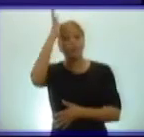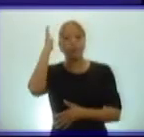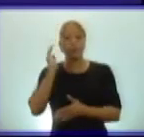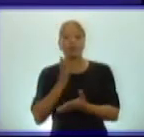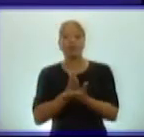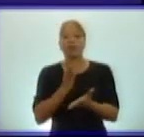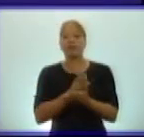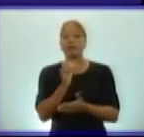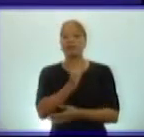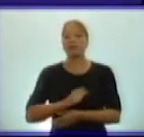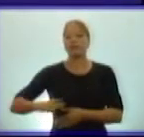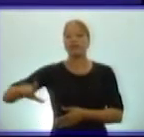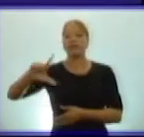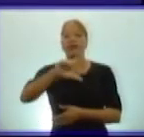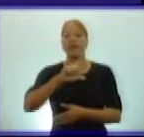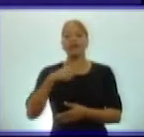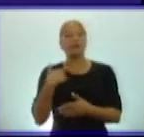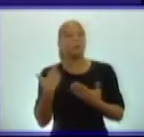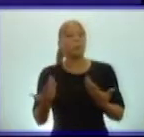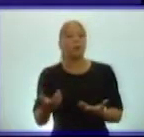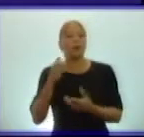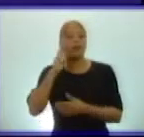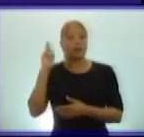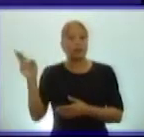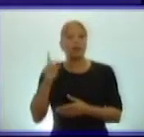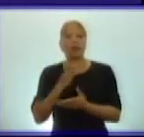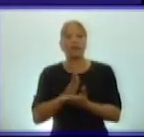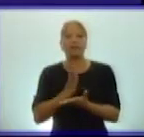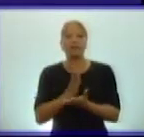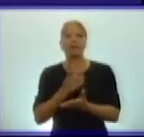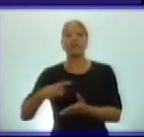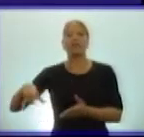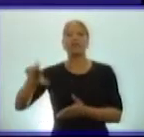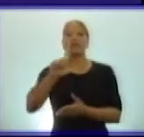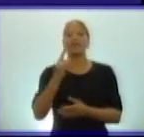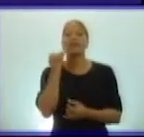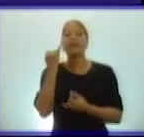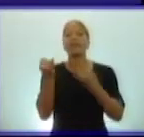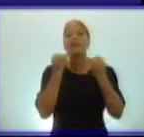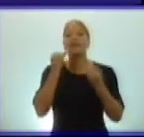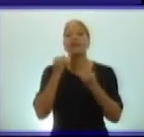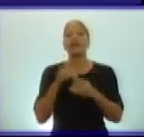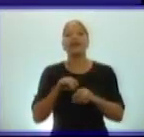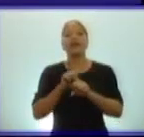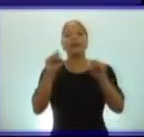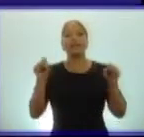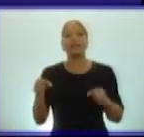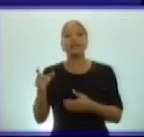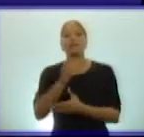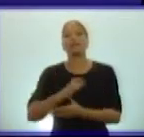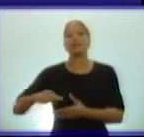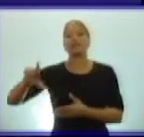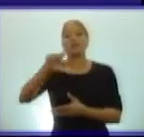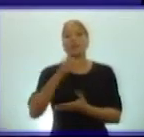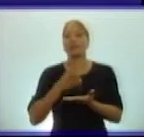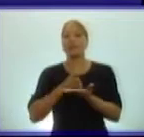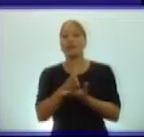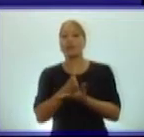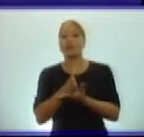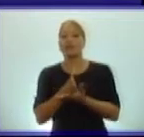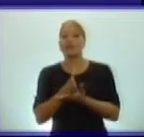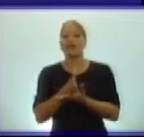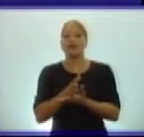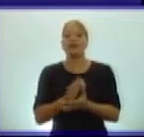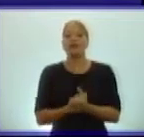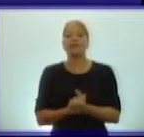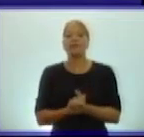clases sociales, cuáles fueron esas clases que ustedes recordarán, que va a identificar el sistema social por el que atravesó la humanidad el régimen feudal.